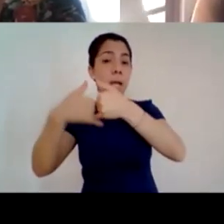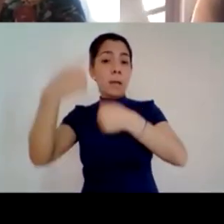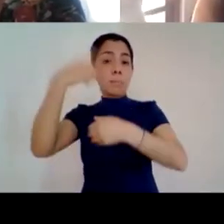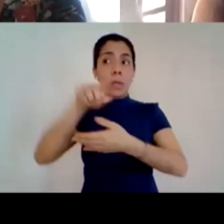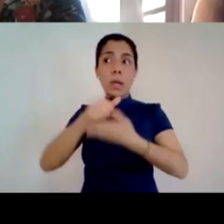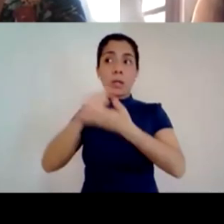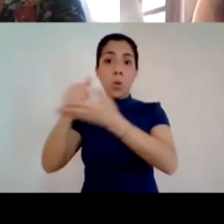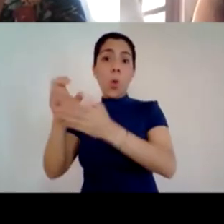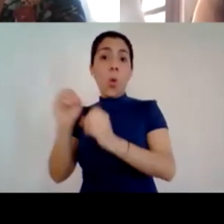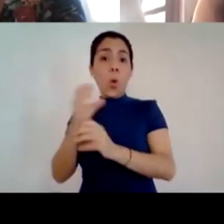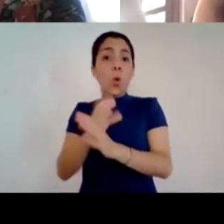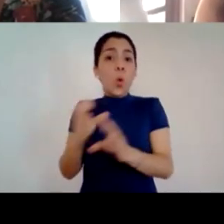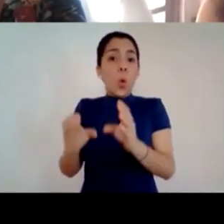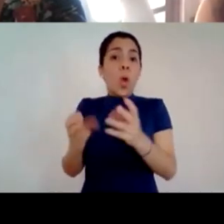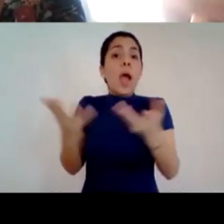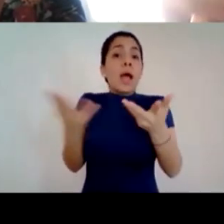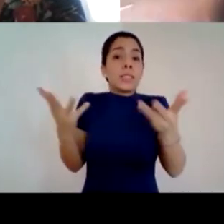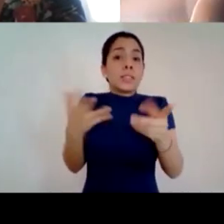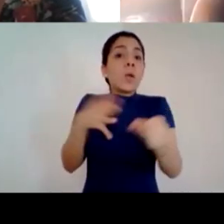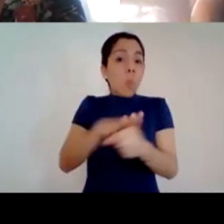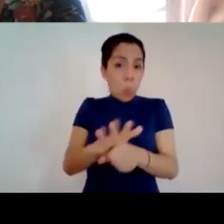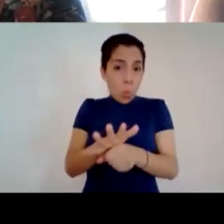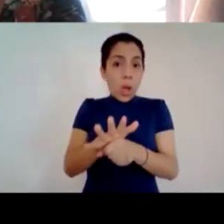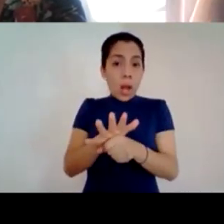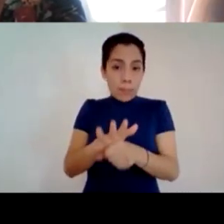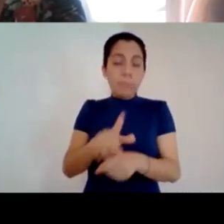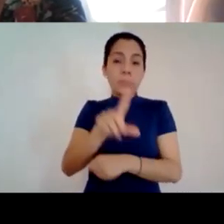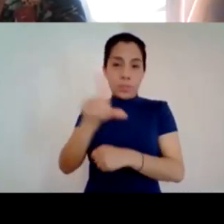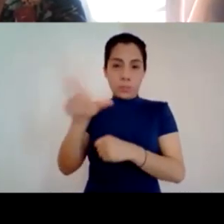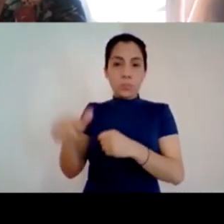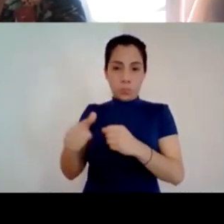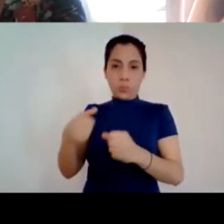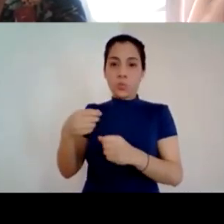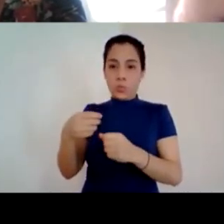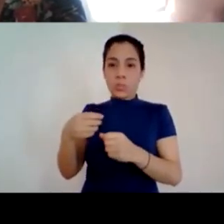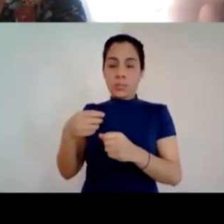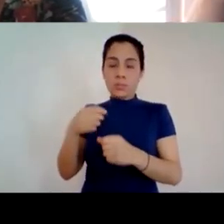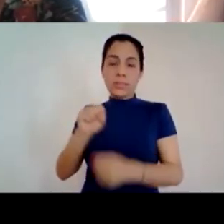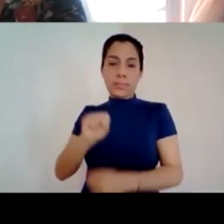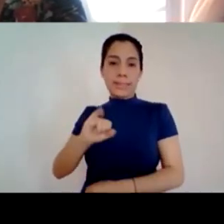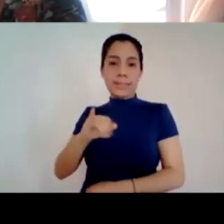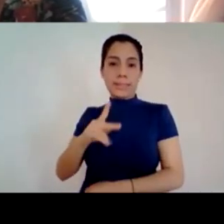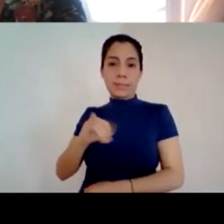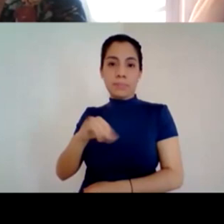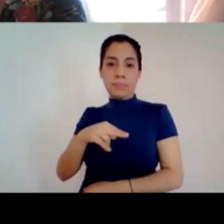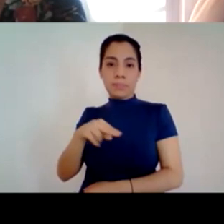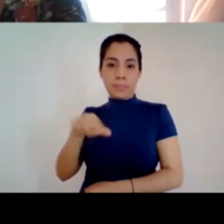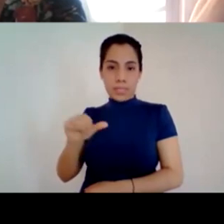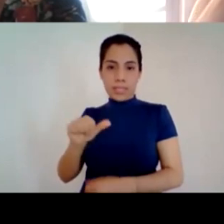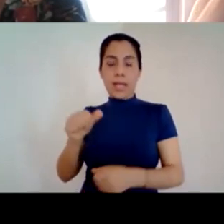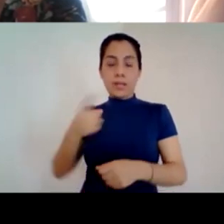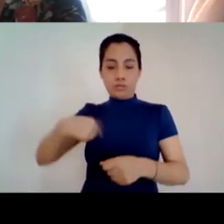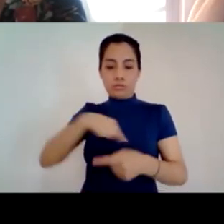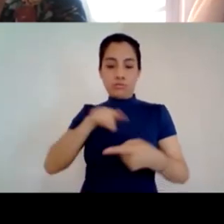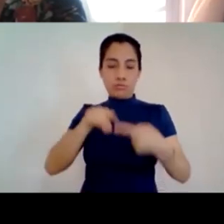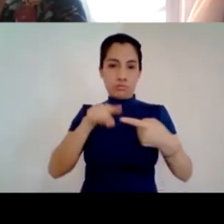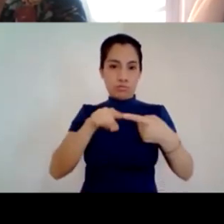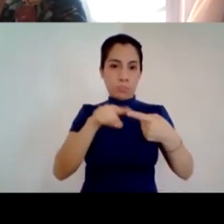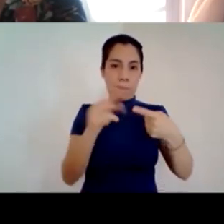hacer vamos a nosotros a hablar de lo de la crianza con ternura versus sobreprotección ¿qué les parece?